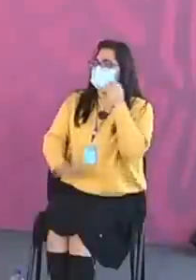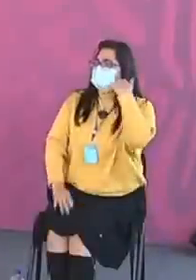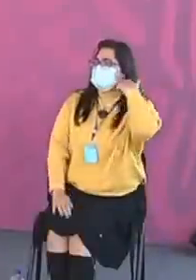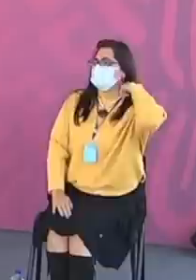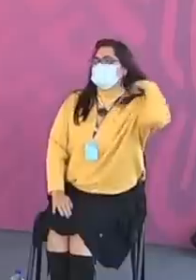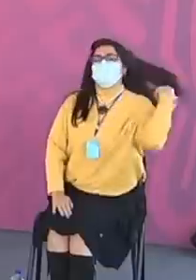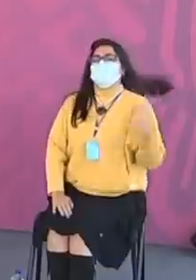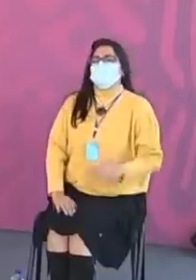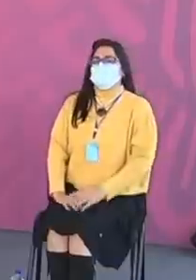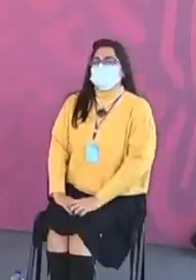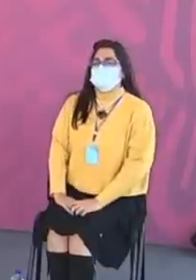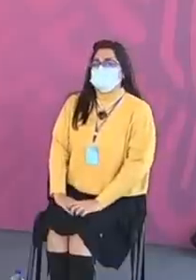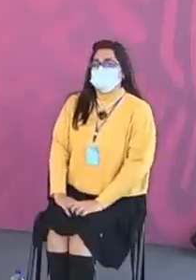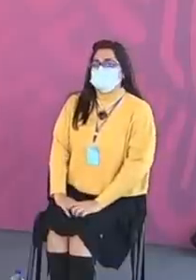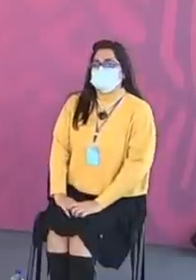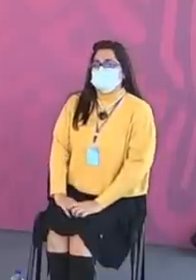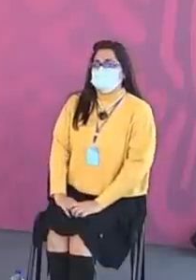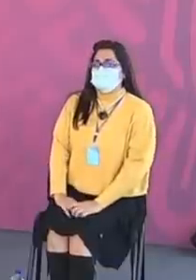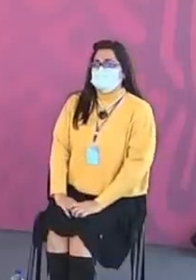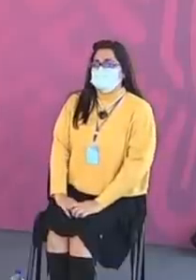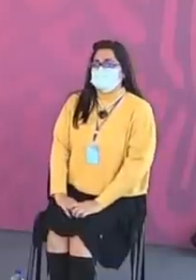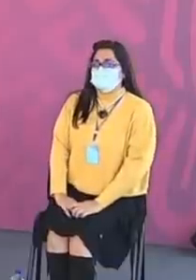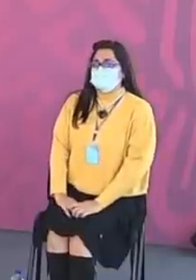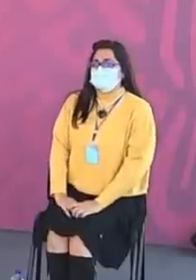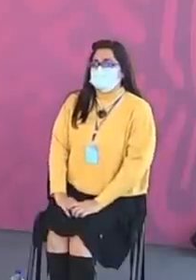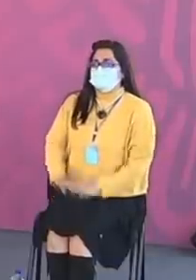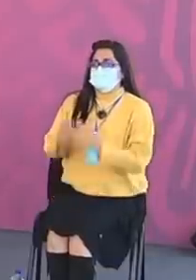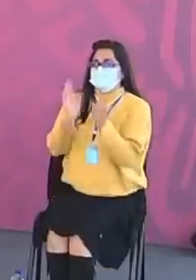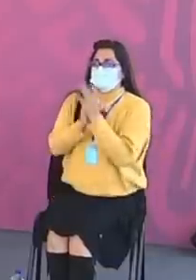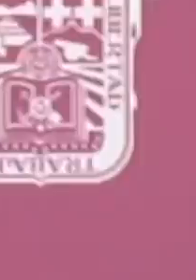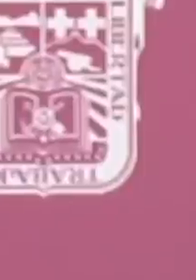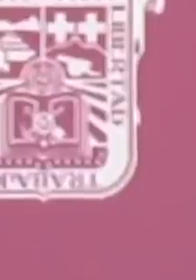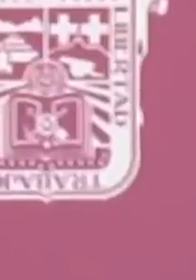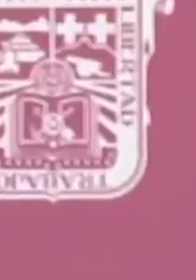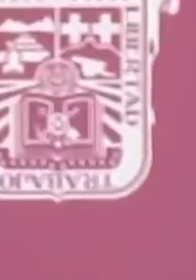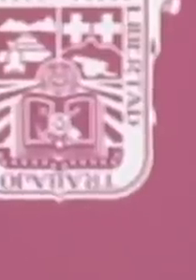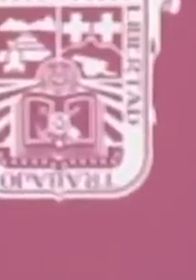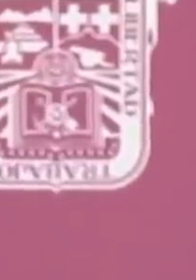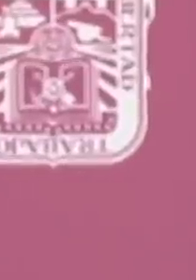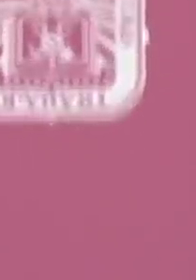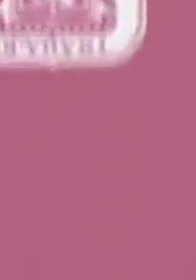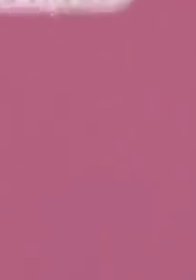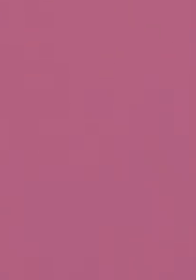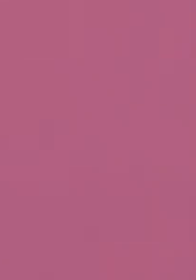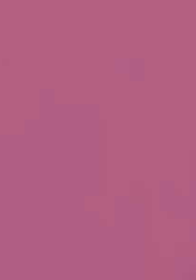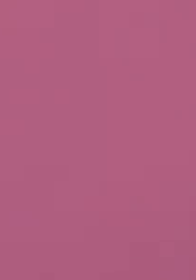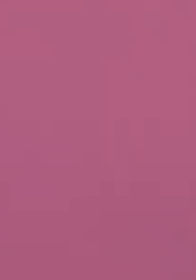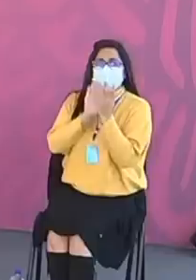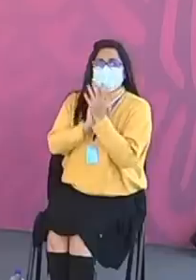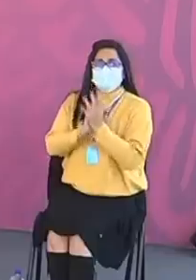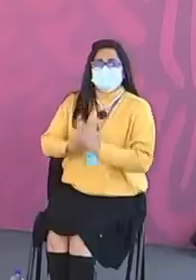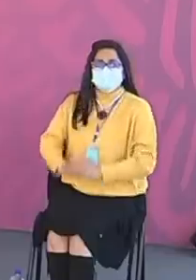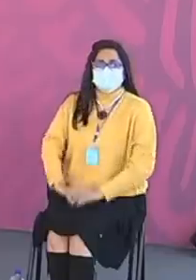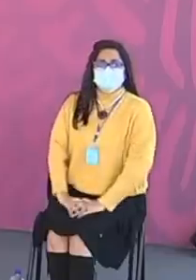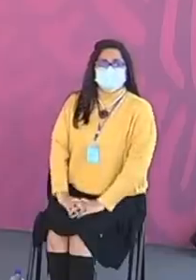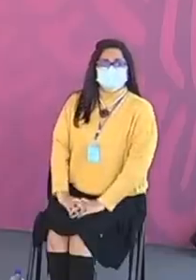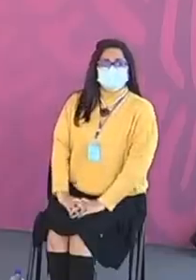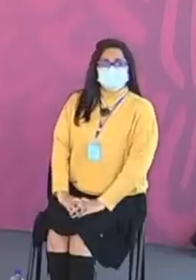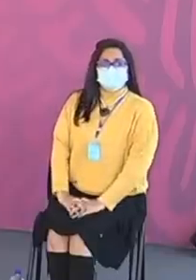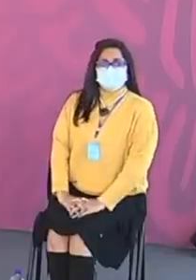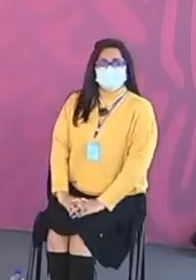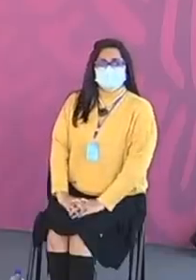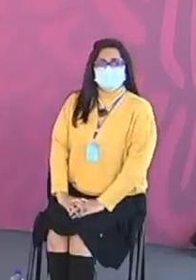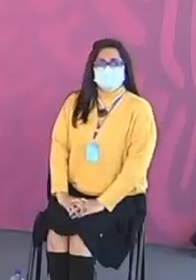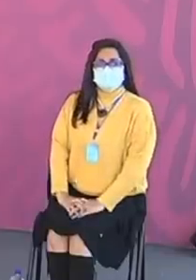hagan y puedan operar y dar servicio a los mexicanos. Y este es el mensaje que